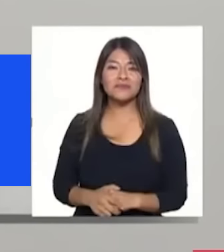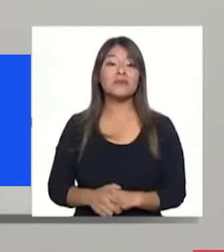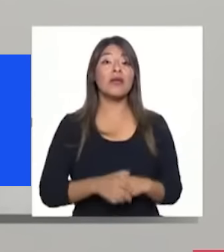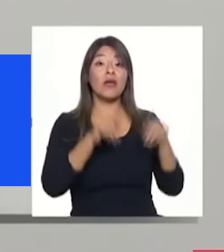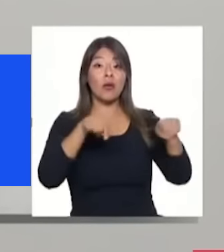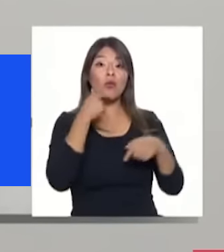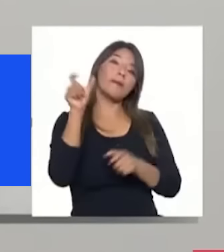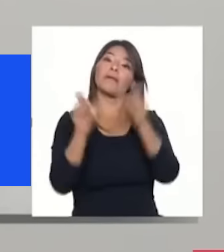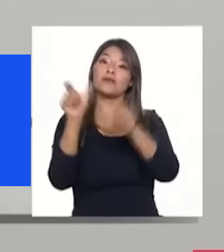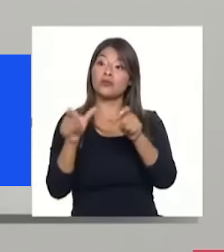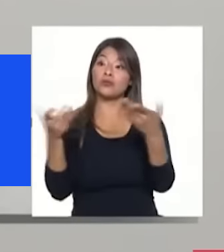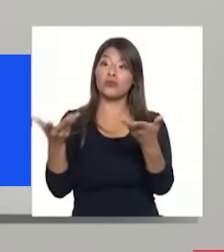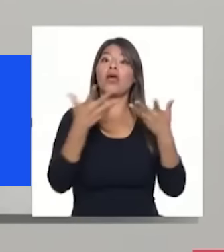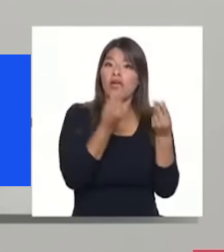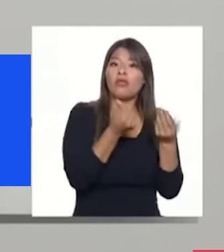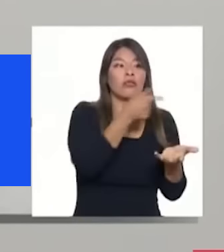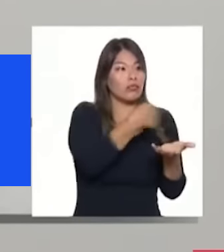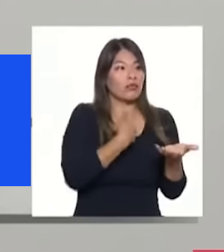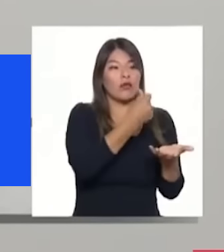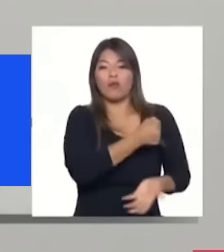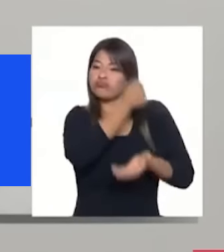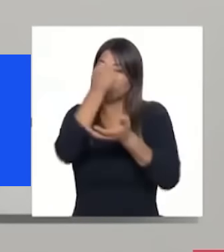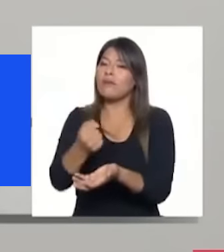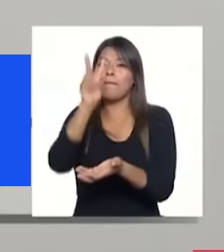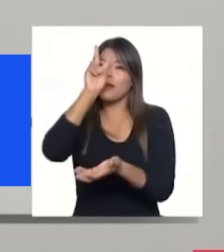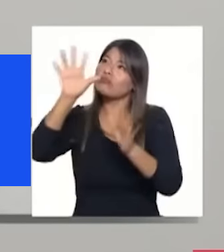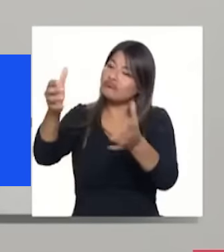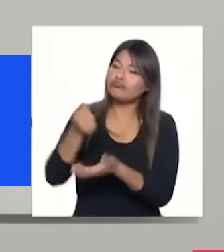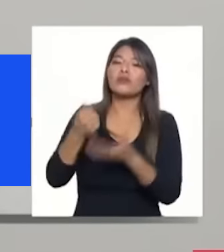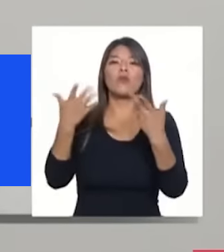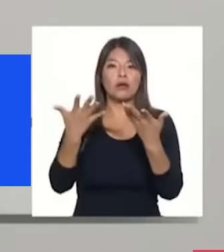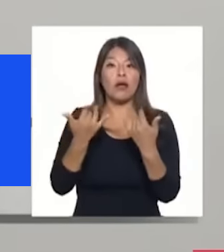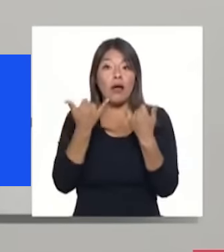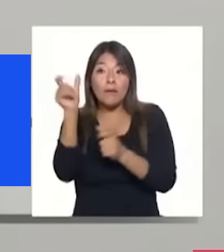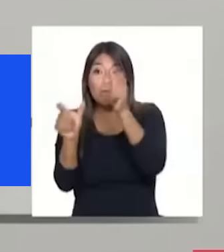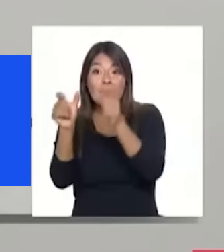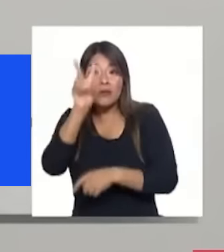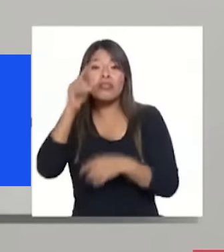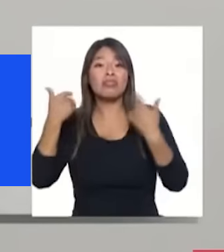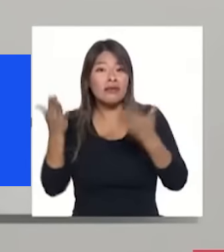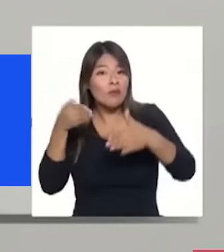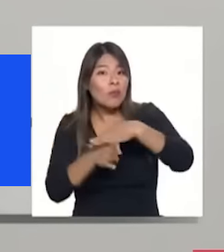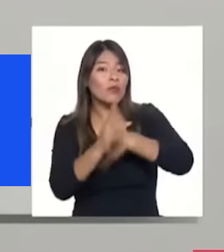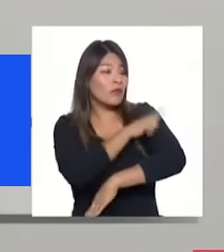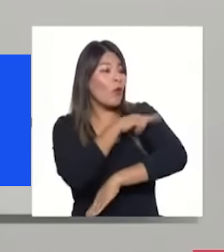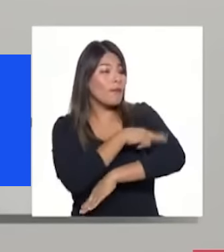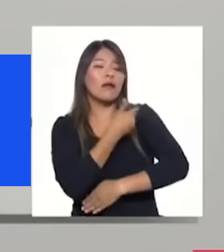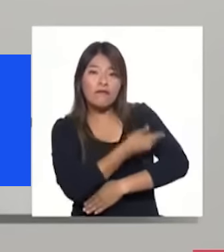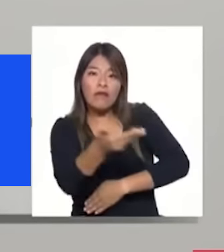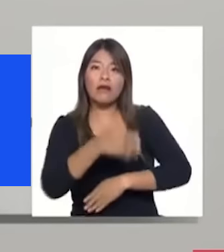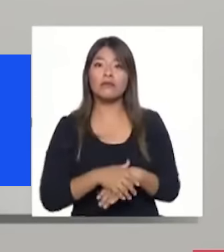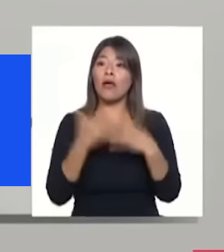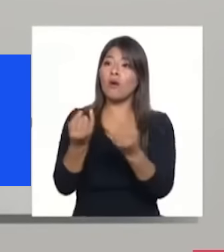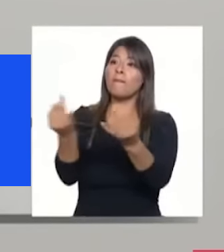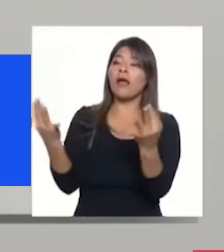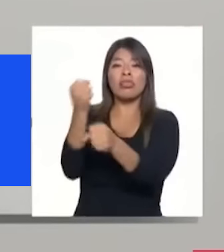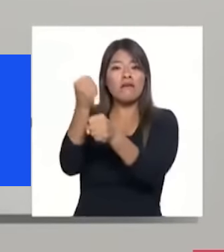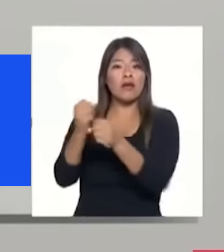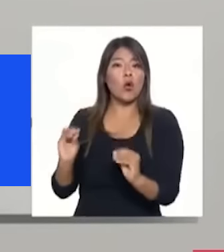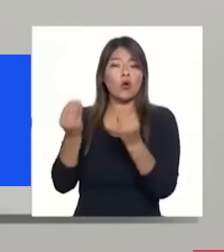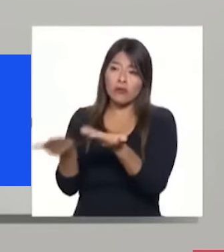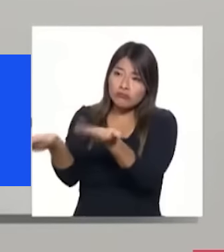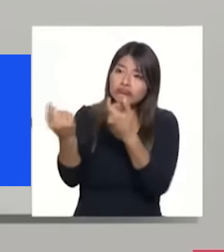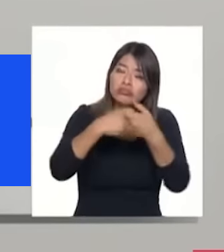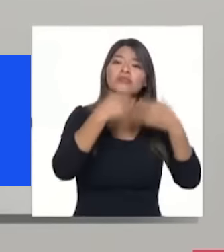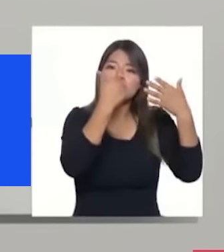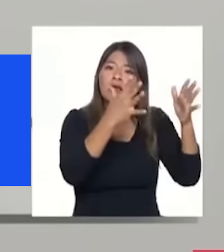han vuelto a ver al Perú como un destino atractivo para sus inversiones. Miles de peruanos pueden recibir atención médica en los hospitales. Hoy podemos ver ofertas laborales para nuestros jóvenes.